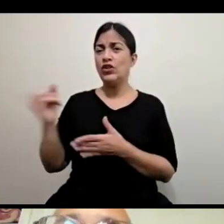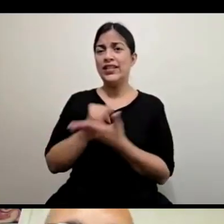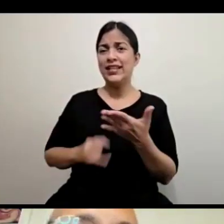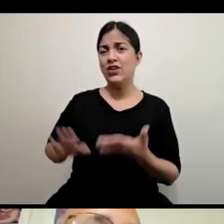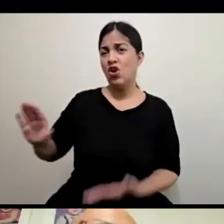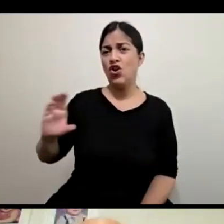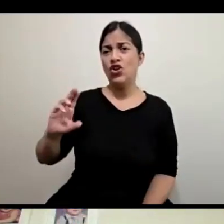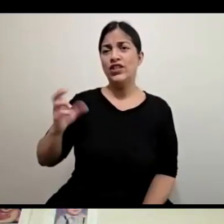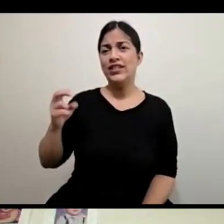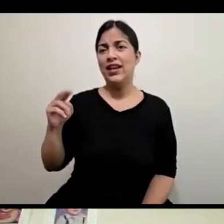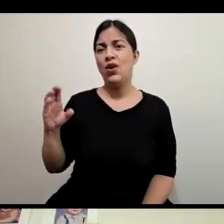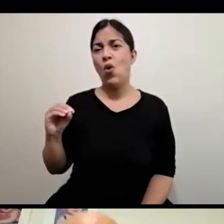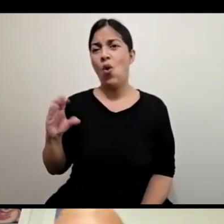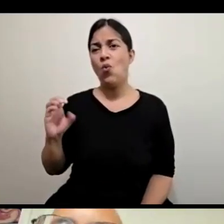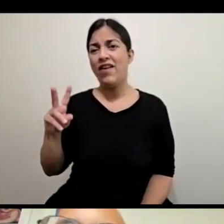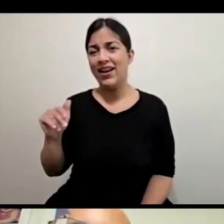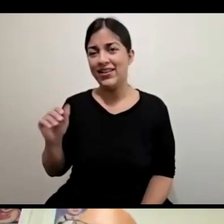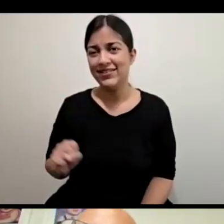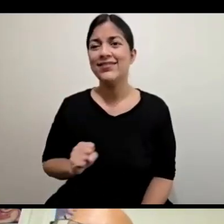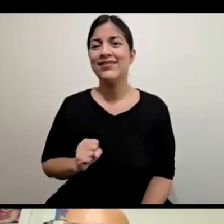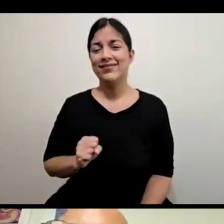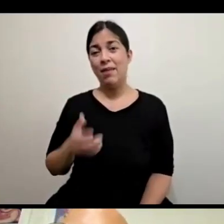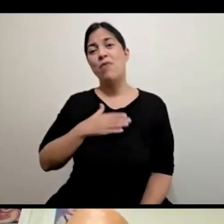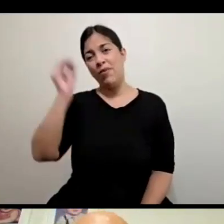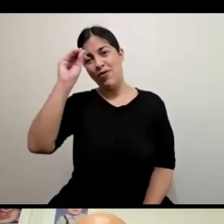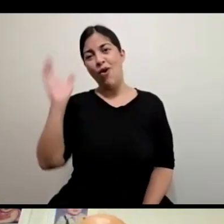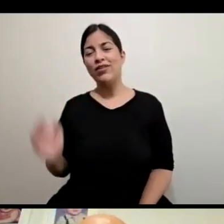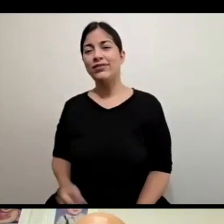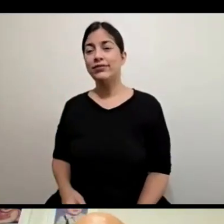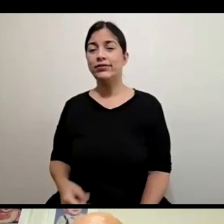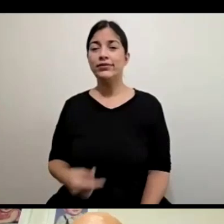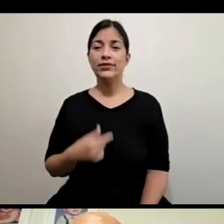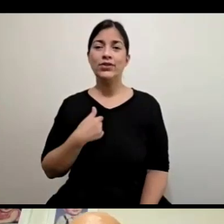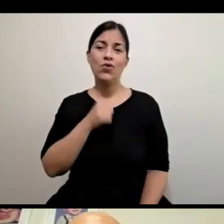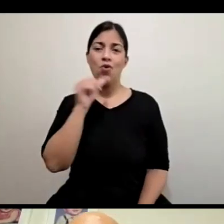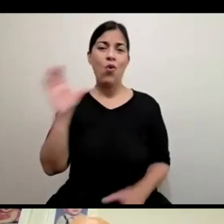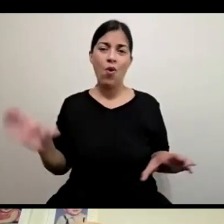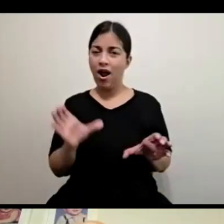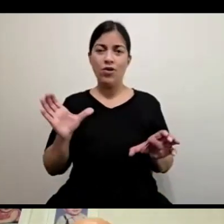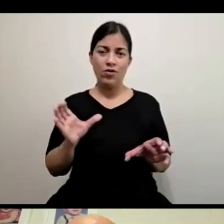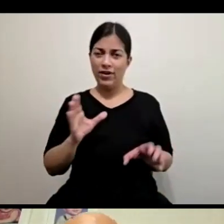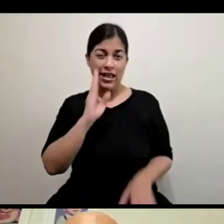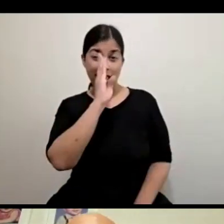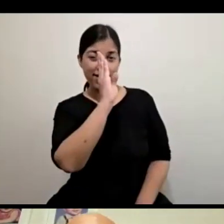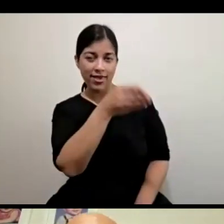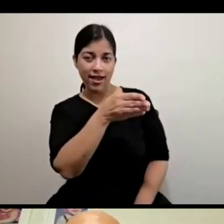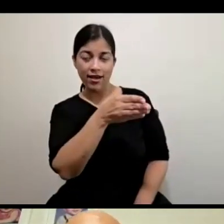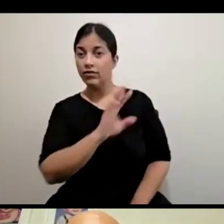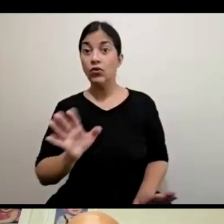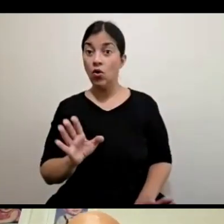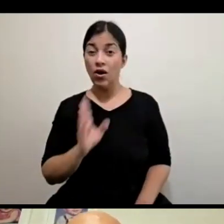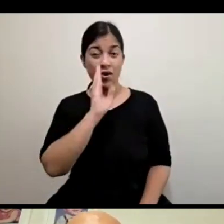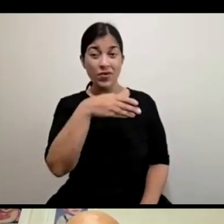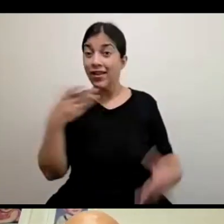mío. Pero lo que quiero decir es que uno no lo hace con esa intención. Que la intención de esos bocetos es el taller